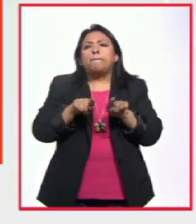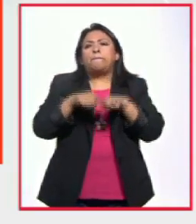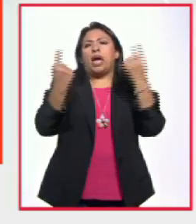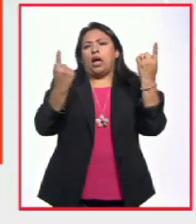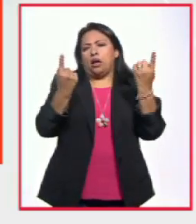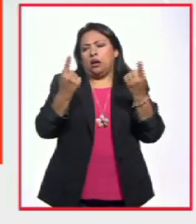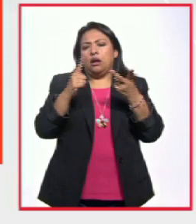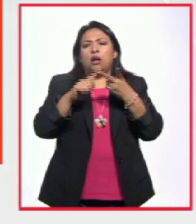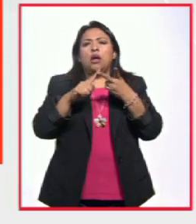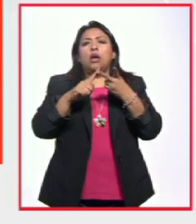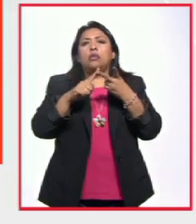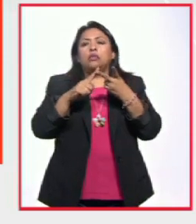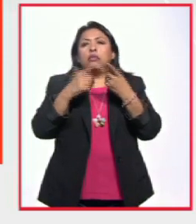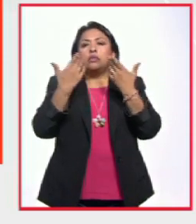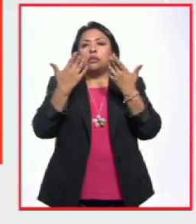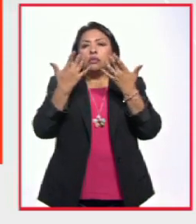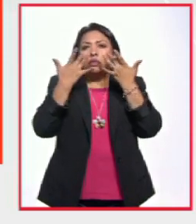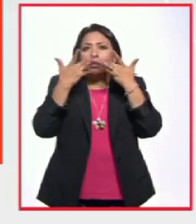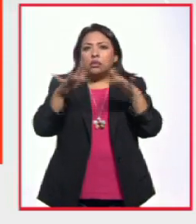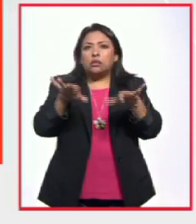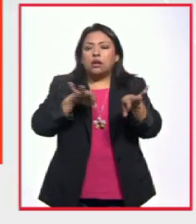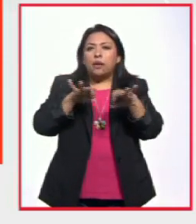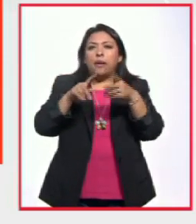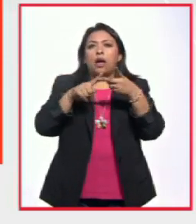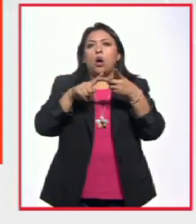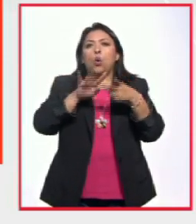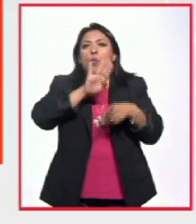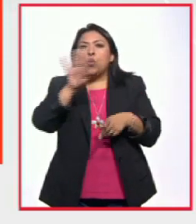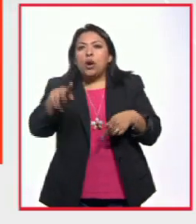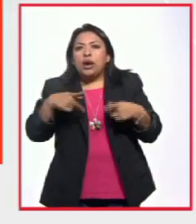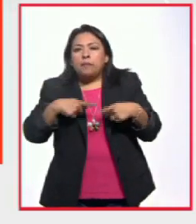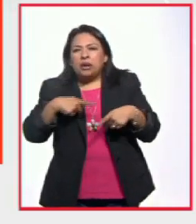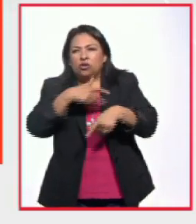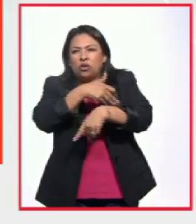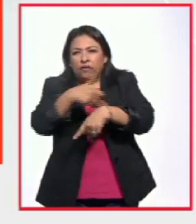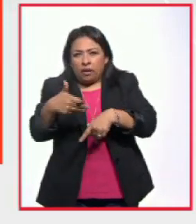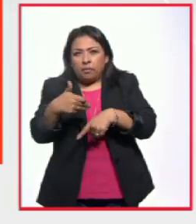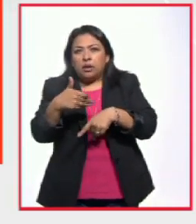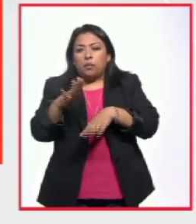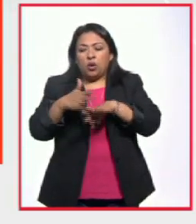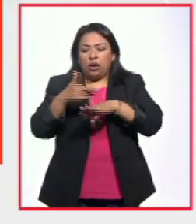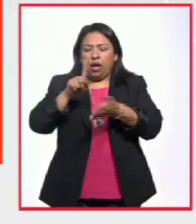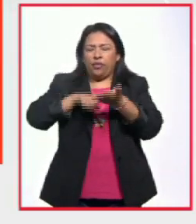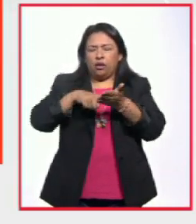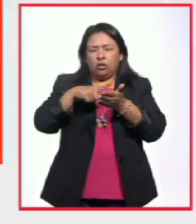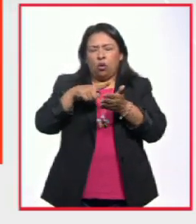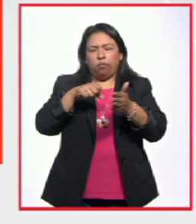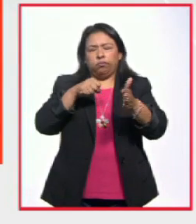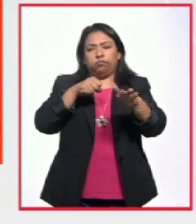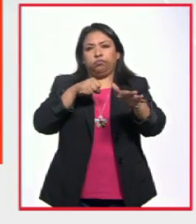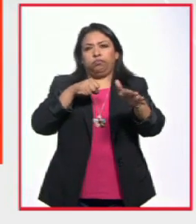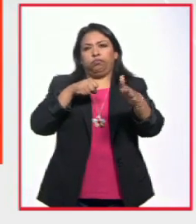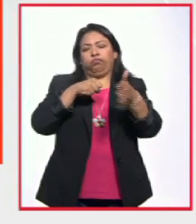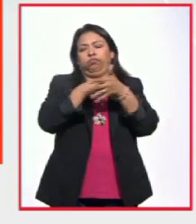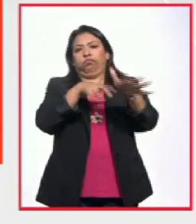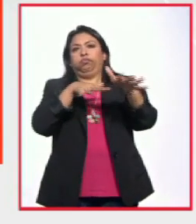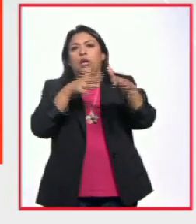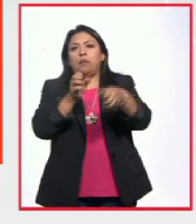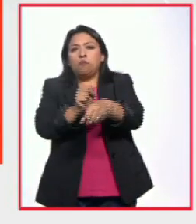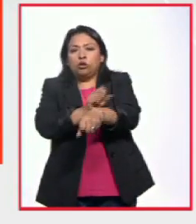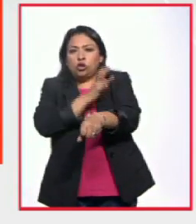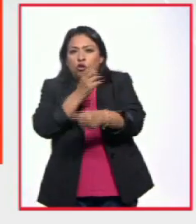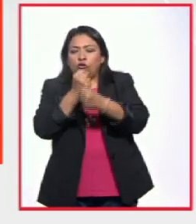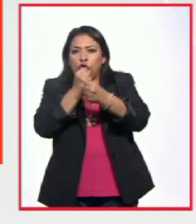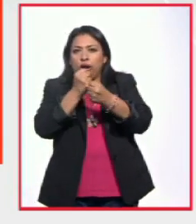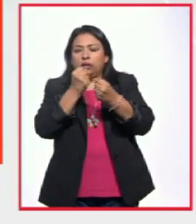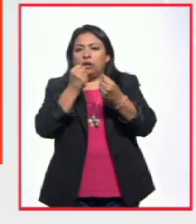sentimental, pérdida del trabajo, pérdida de un miembro, y obviamente eso genera en el impacto emocional, ¿no? Y deriva